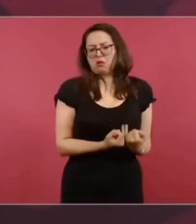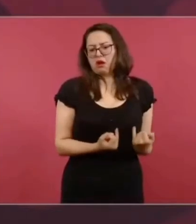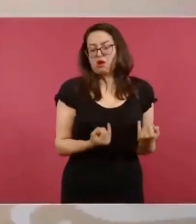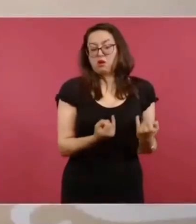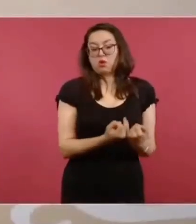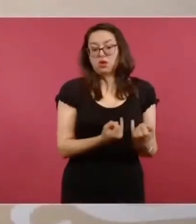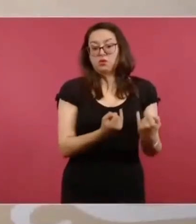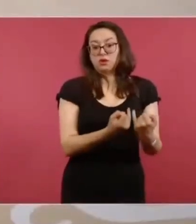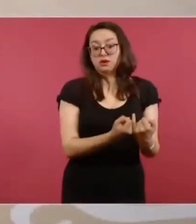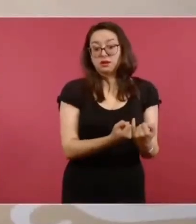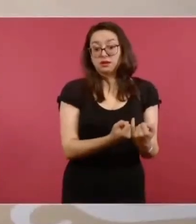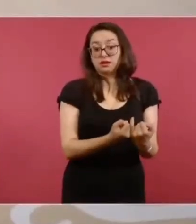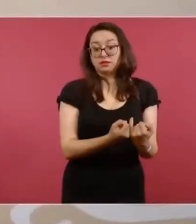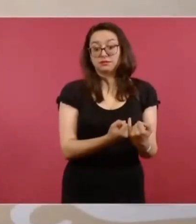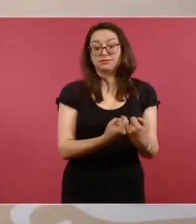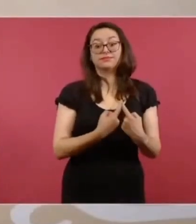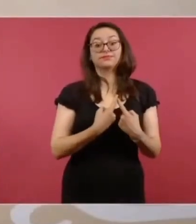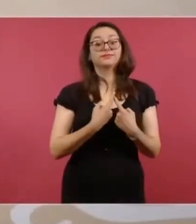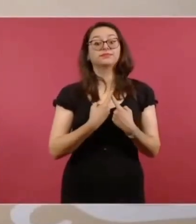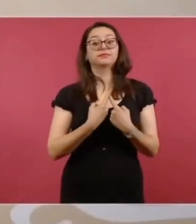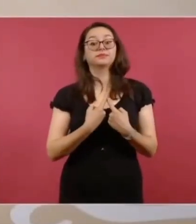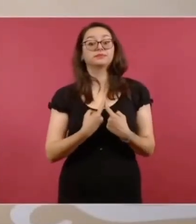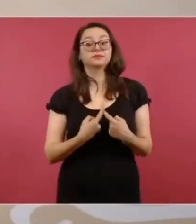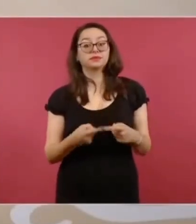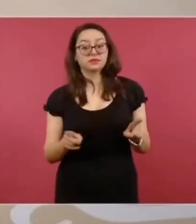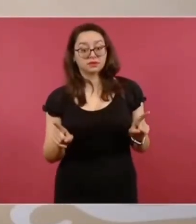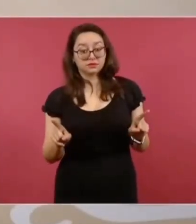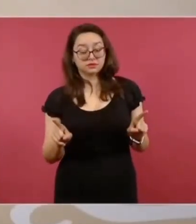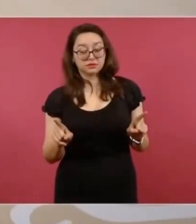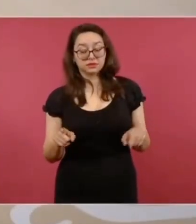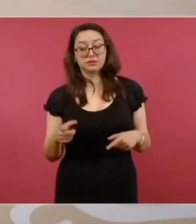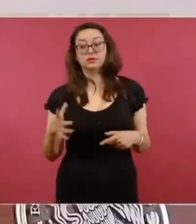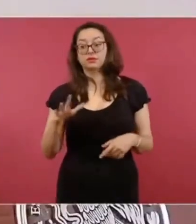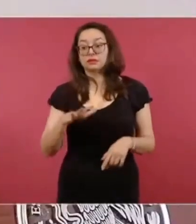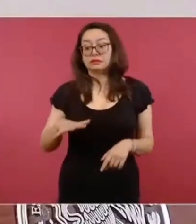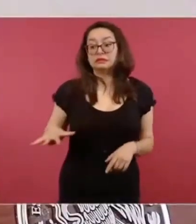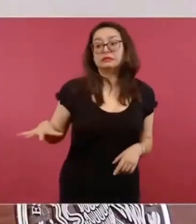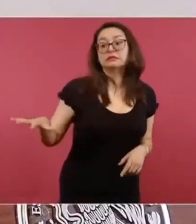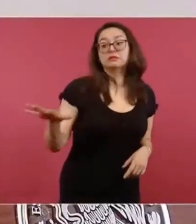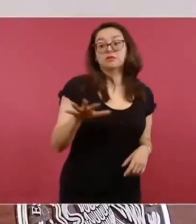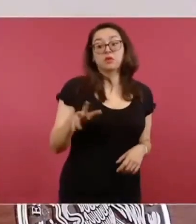Pero para los pobres, si hay democracia,